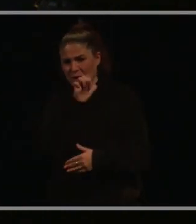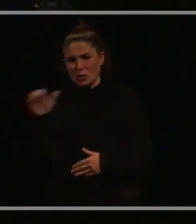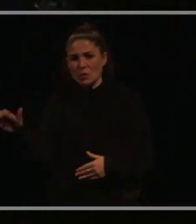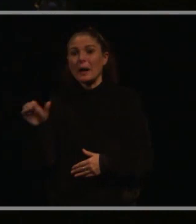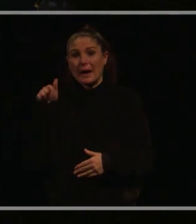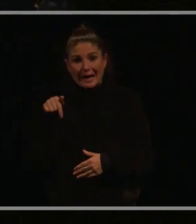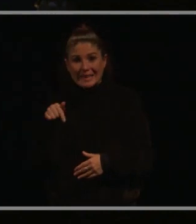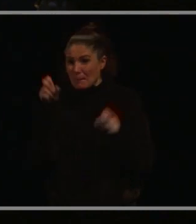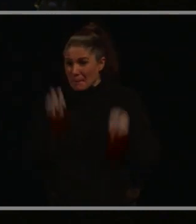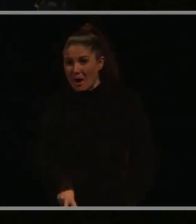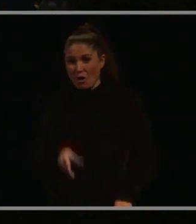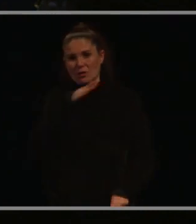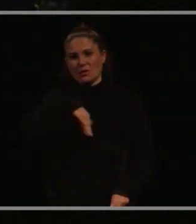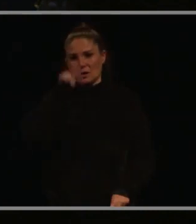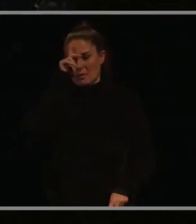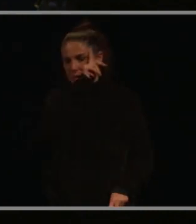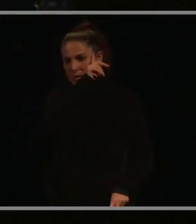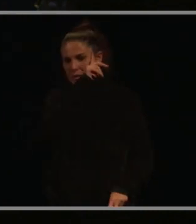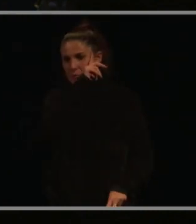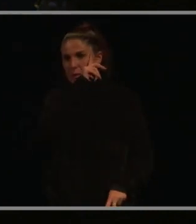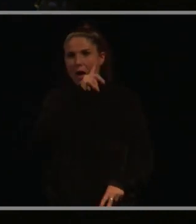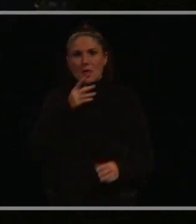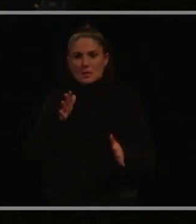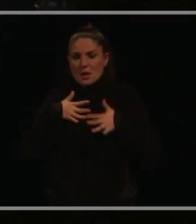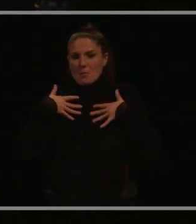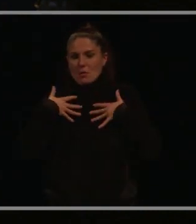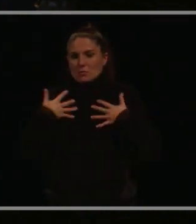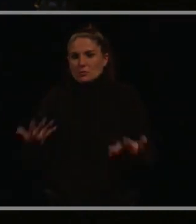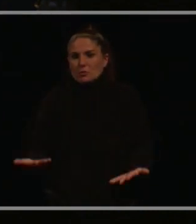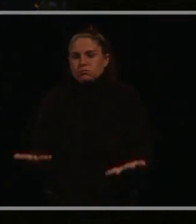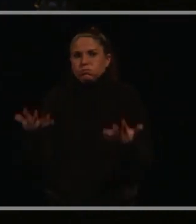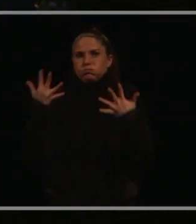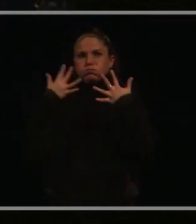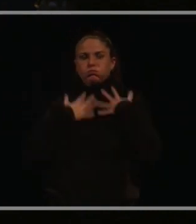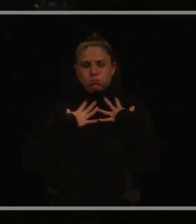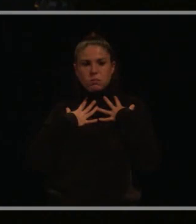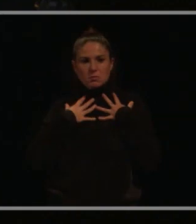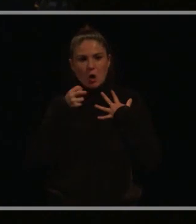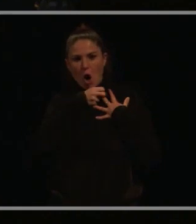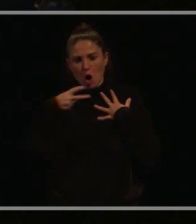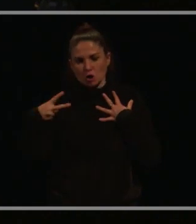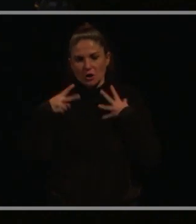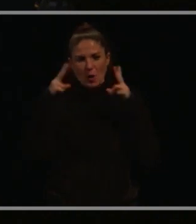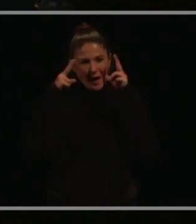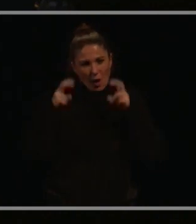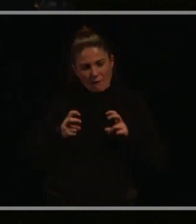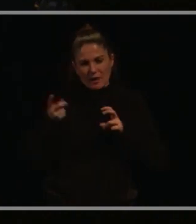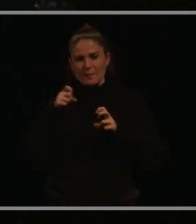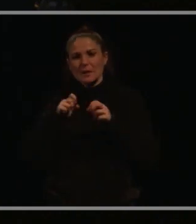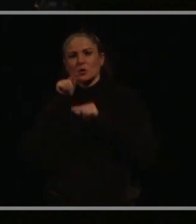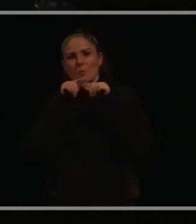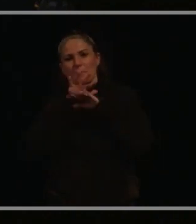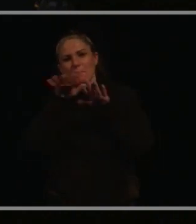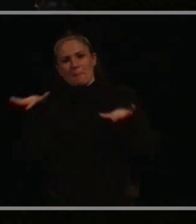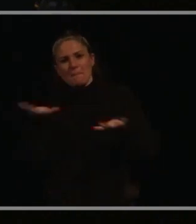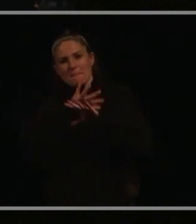Madrid, pues les ha venido encima las consecuencias derivadas del confinamiento y de la pandemia, sumado a la